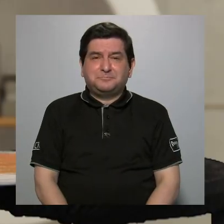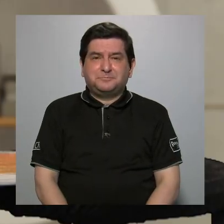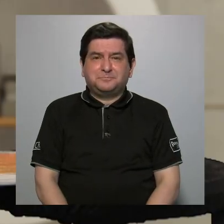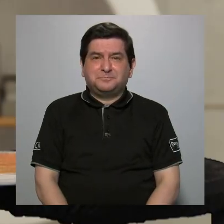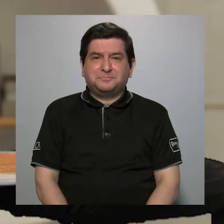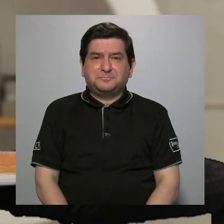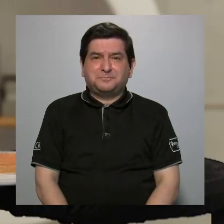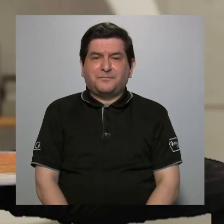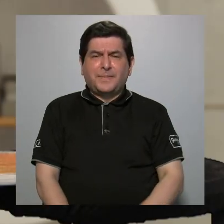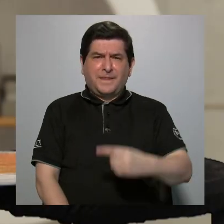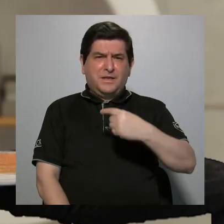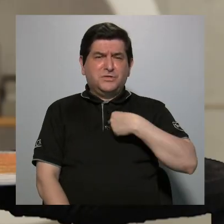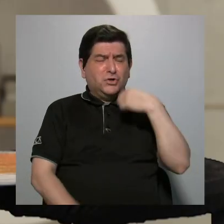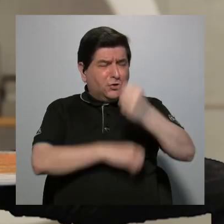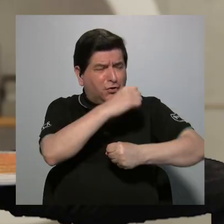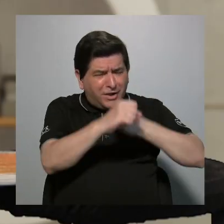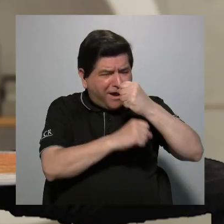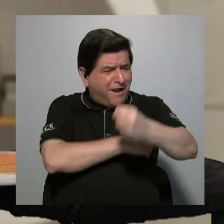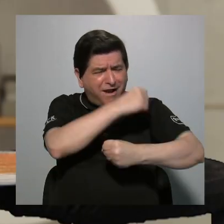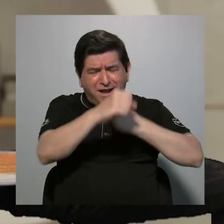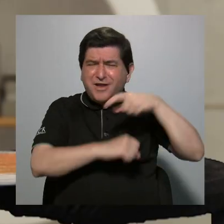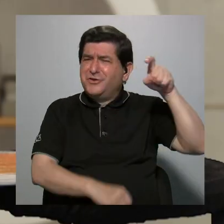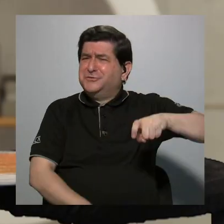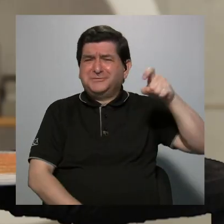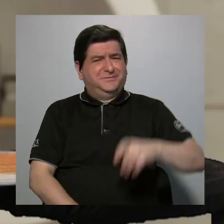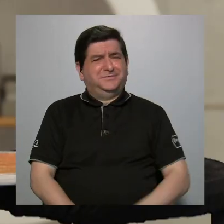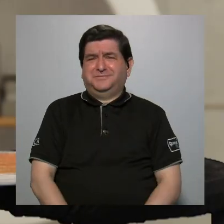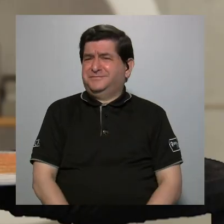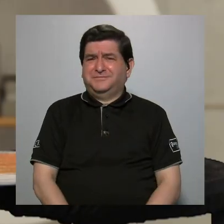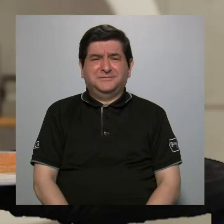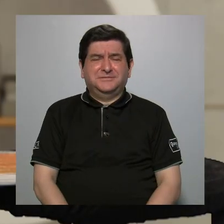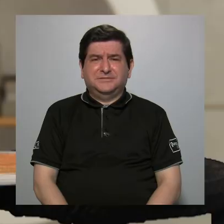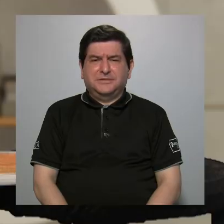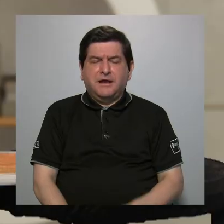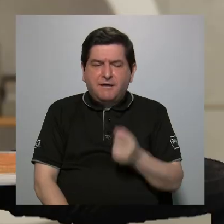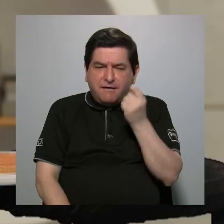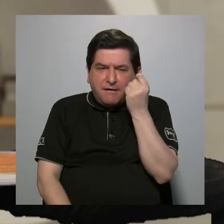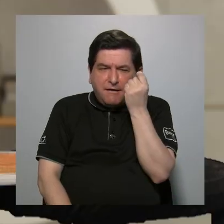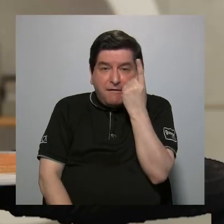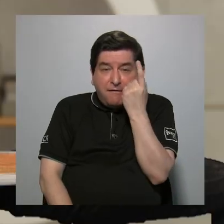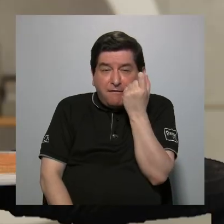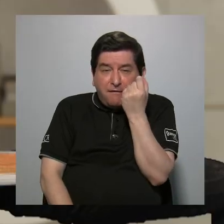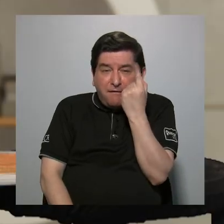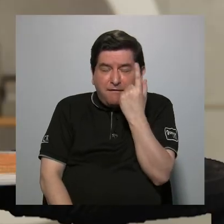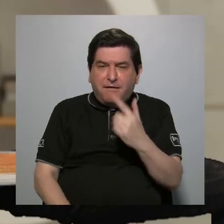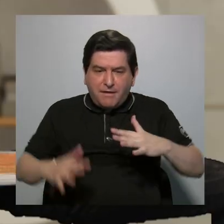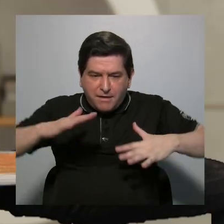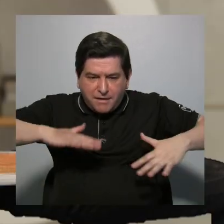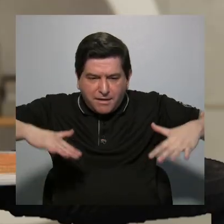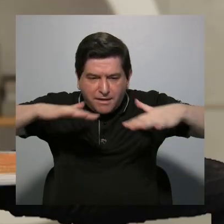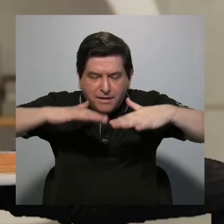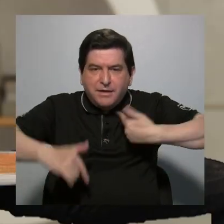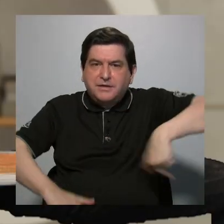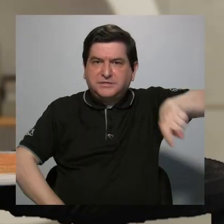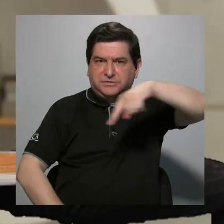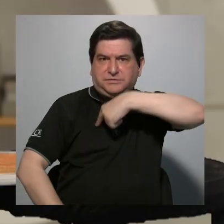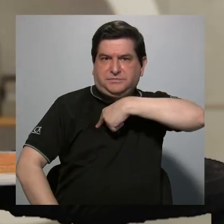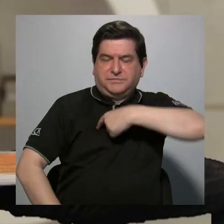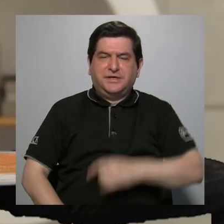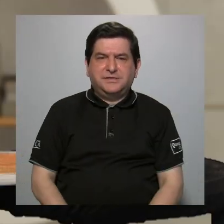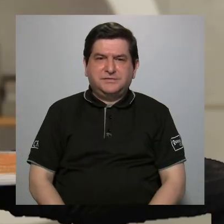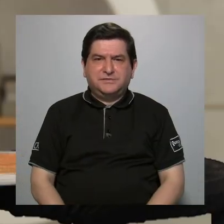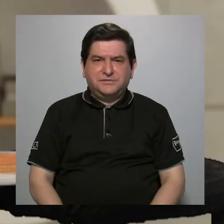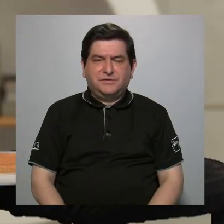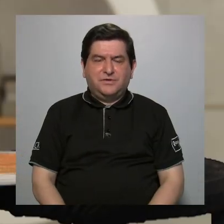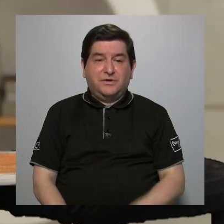Entonces, eso me llevó años hacerlo, es decir, ir comprendiendo más todo el medio nuestro para